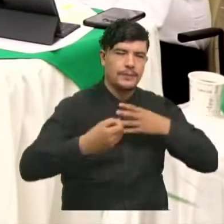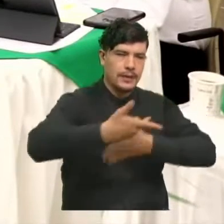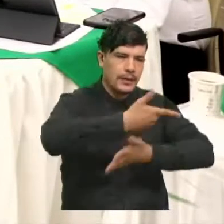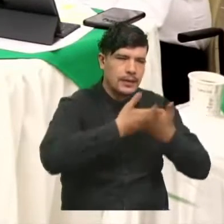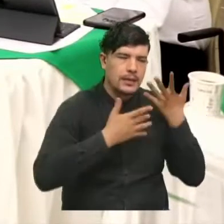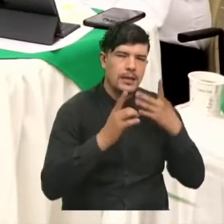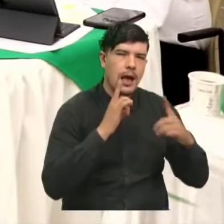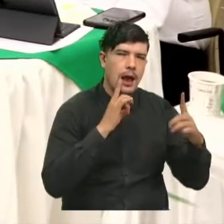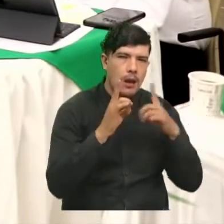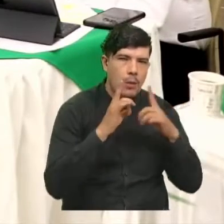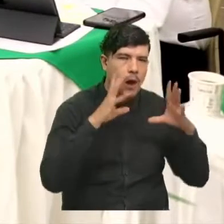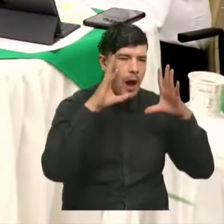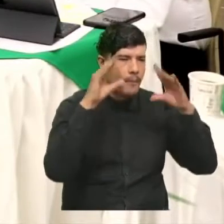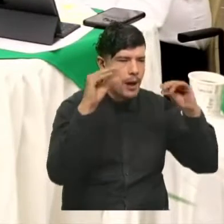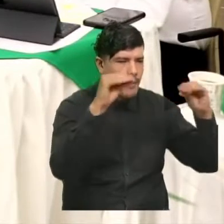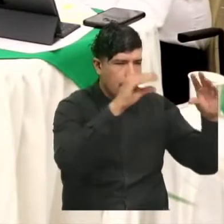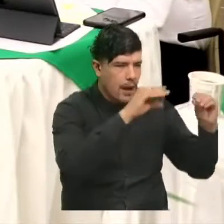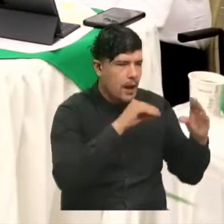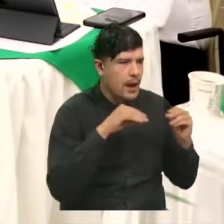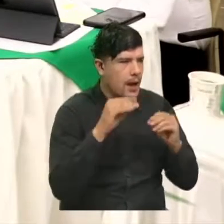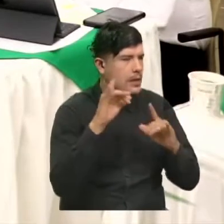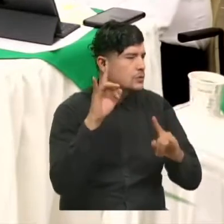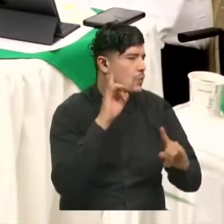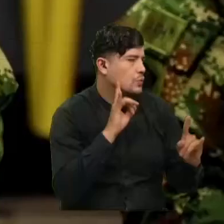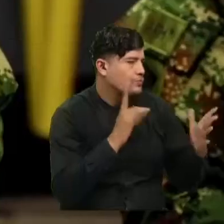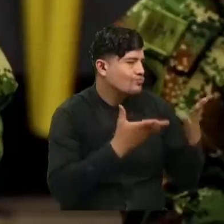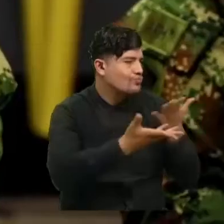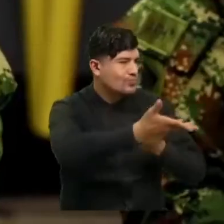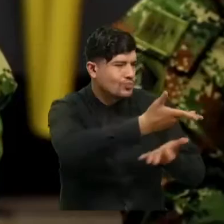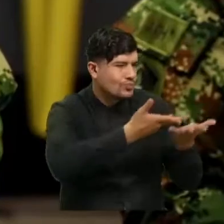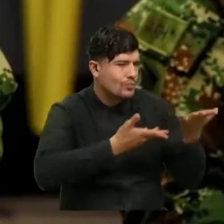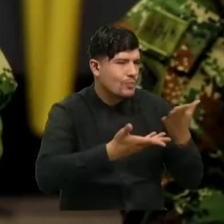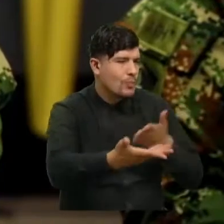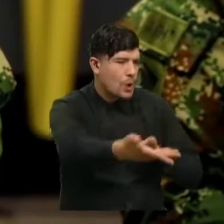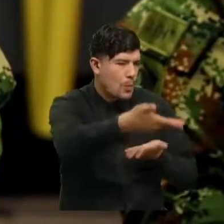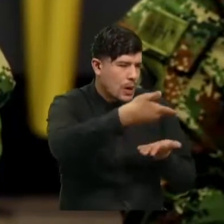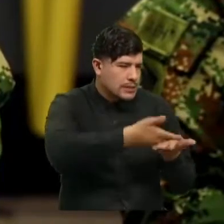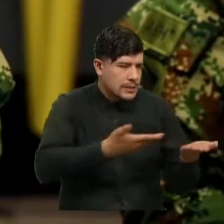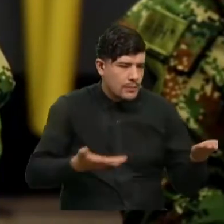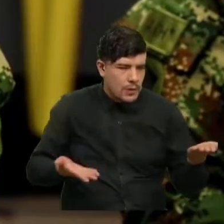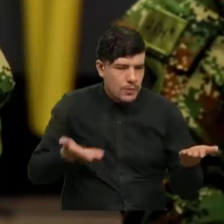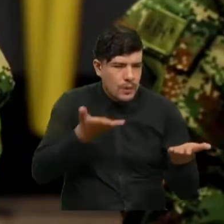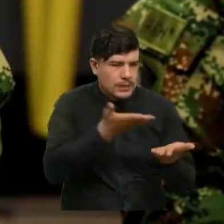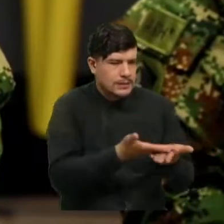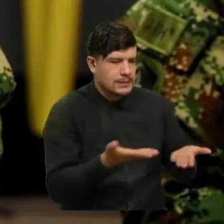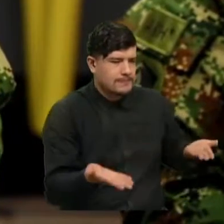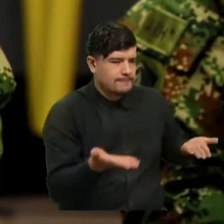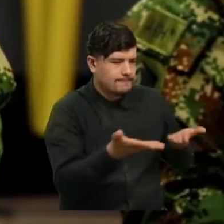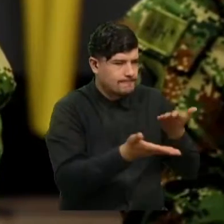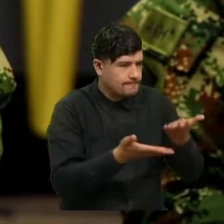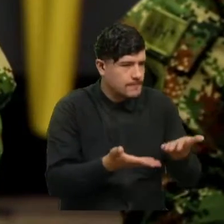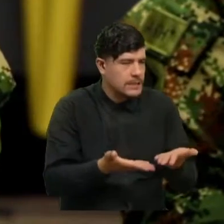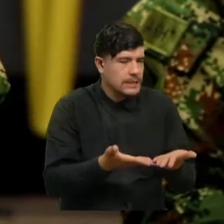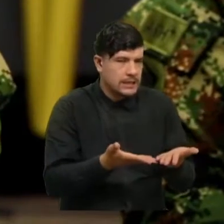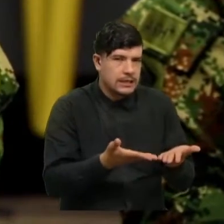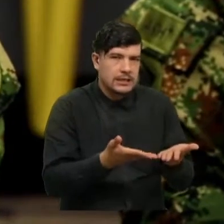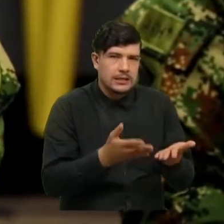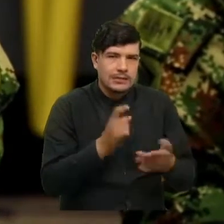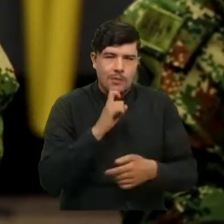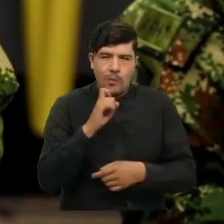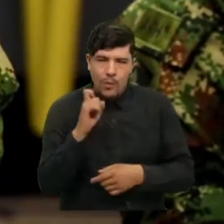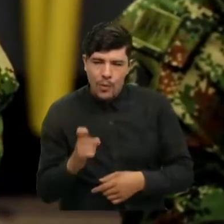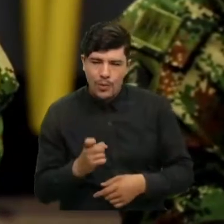escucharnos a proponer a generar a un lado de dejar a un lado el odio el resentimiento de todos esos